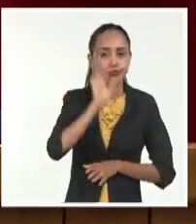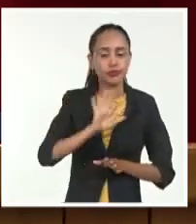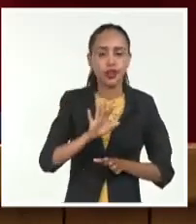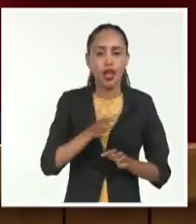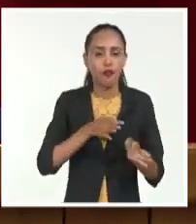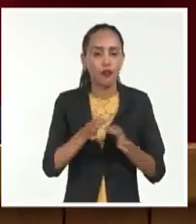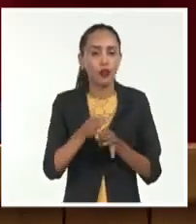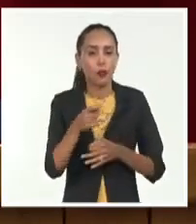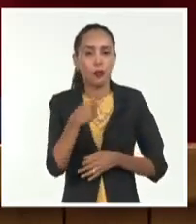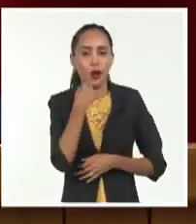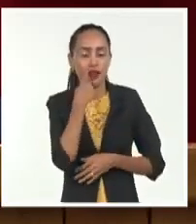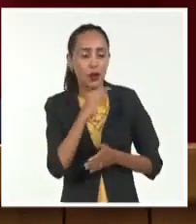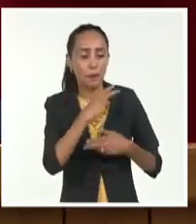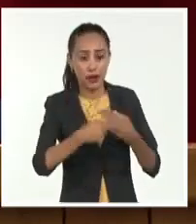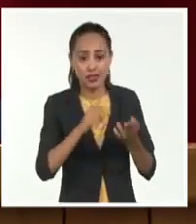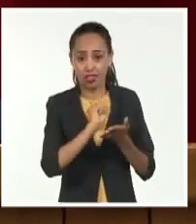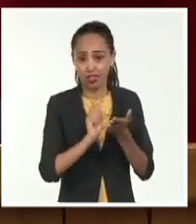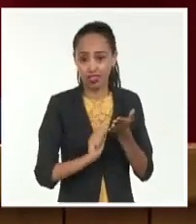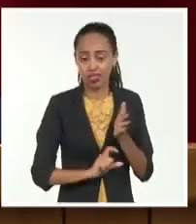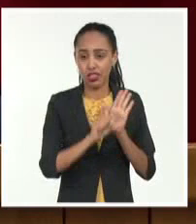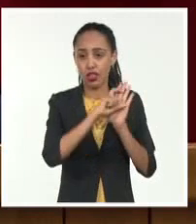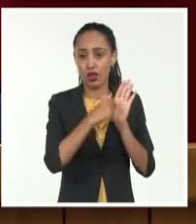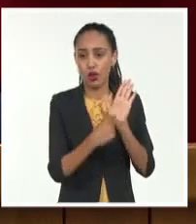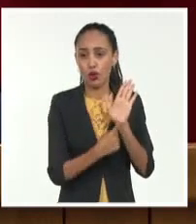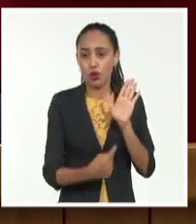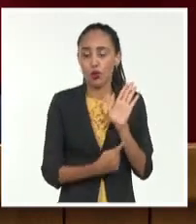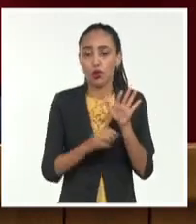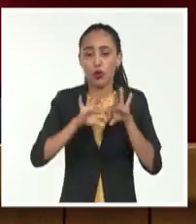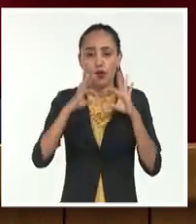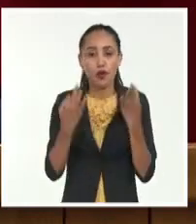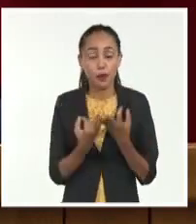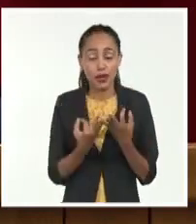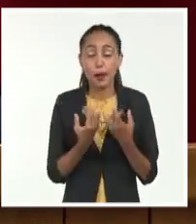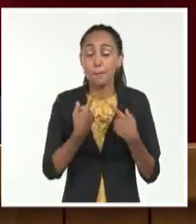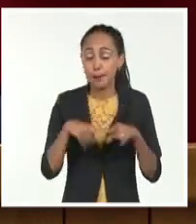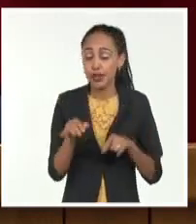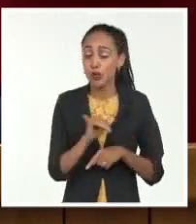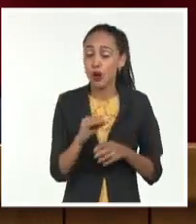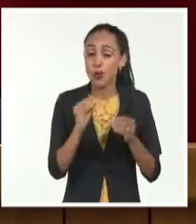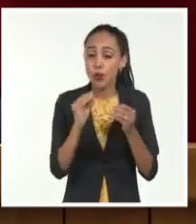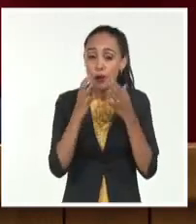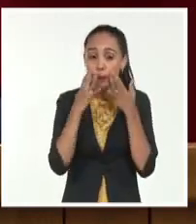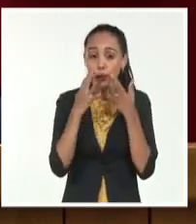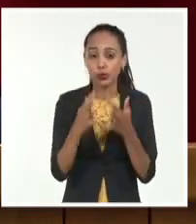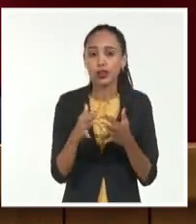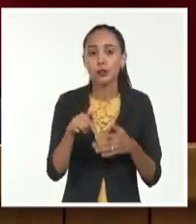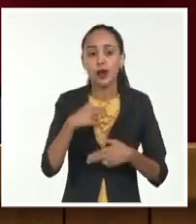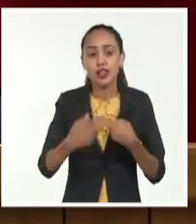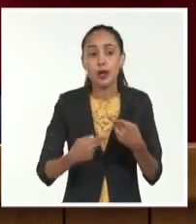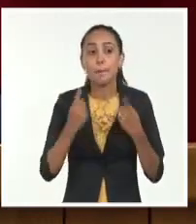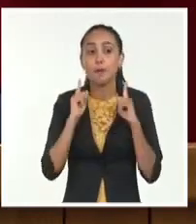de la redacción del Código de las Familias, sino de gran utilidad para derivar